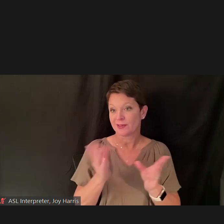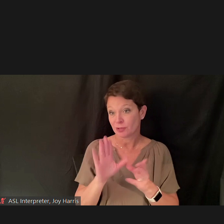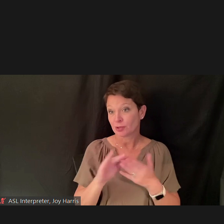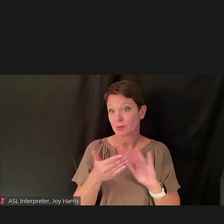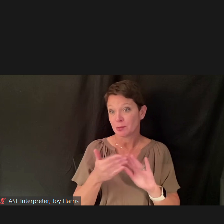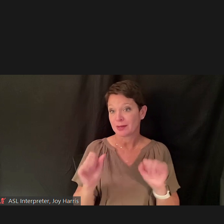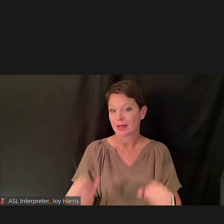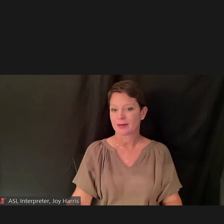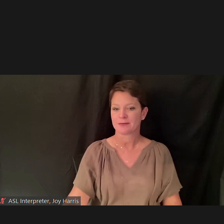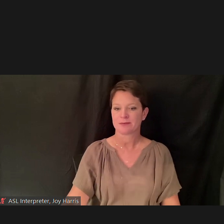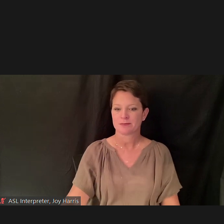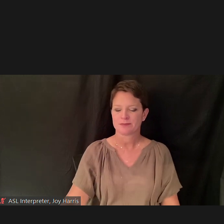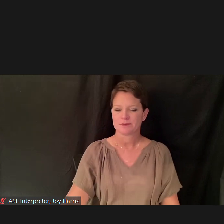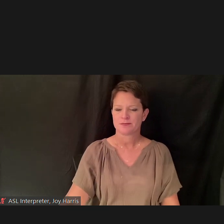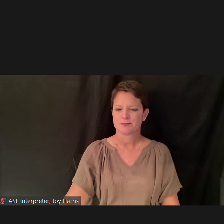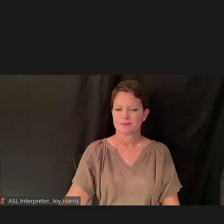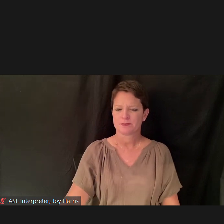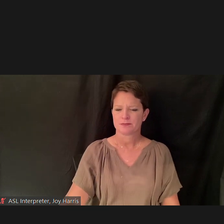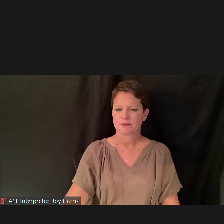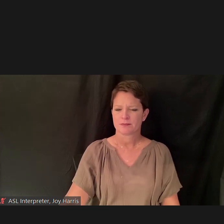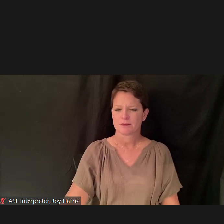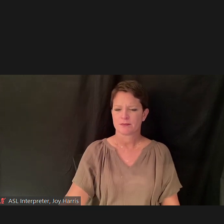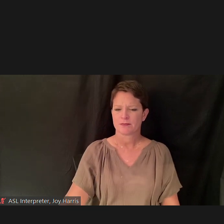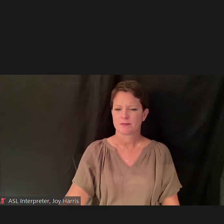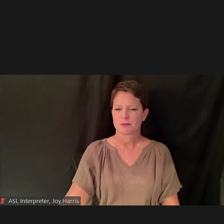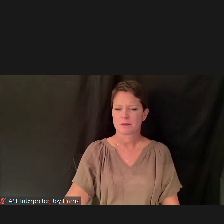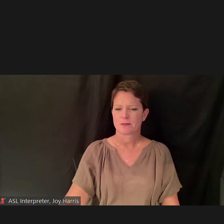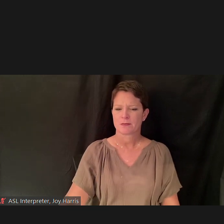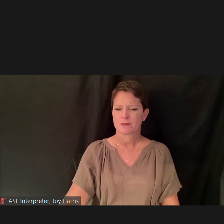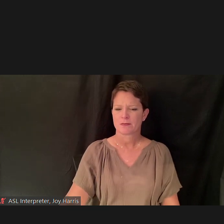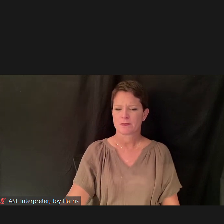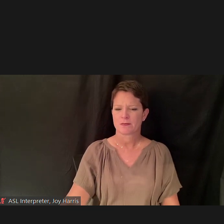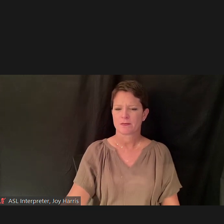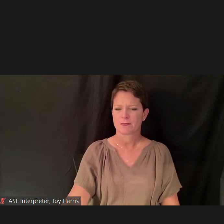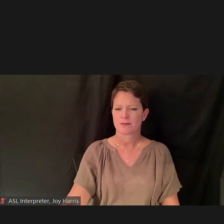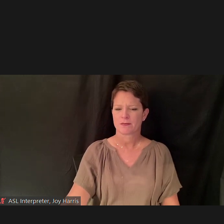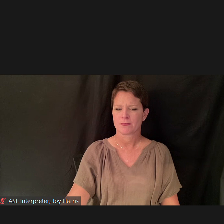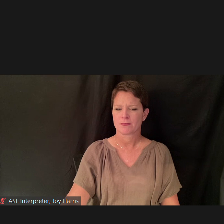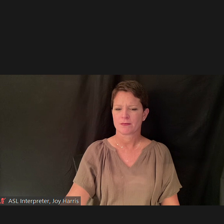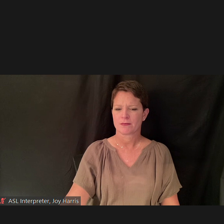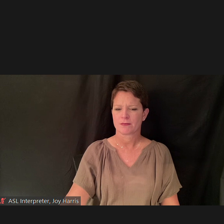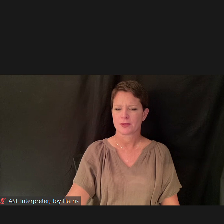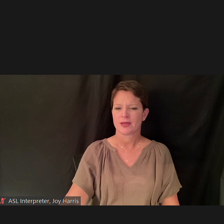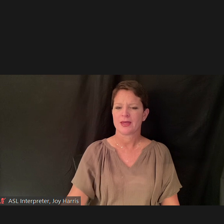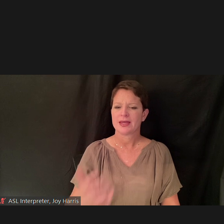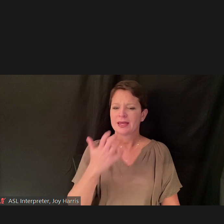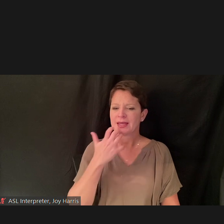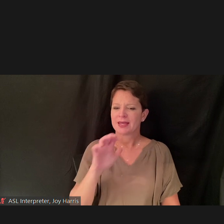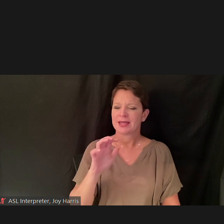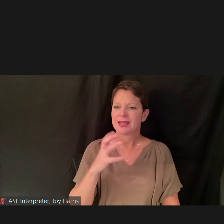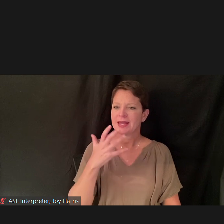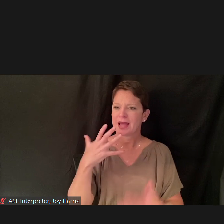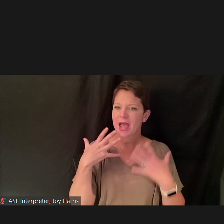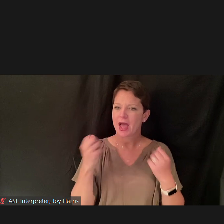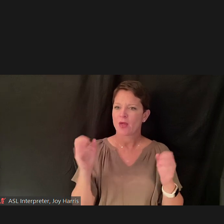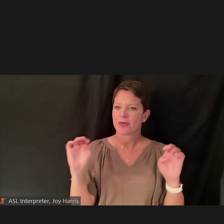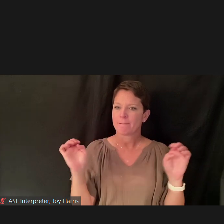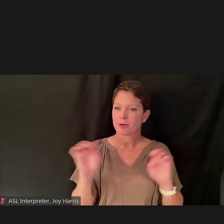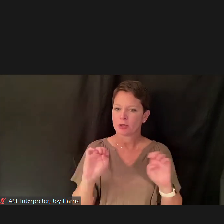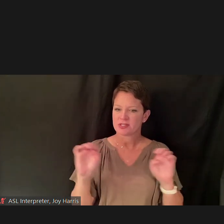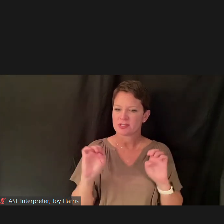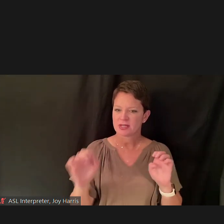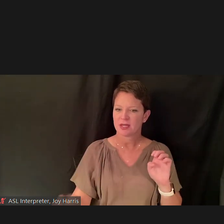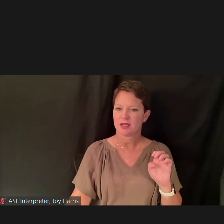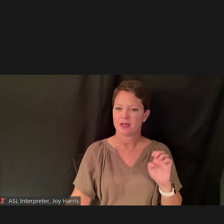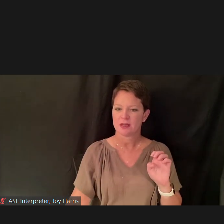estas tarjetas para que puedan pasarlas a los miembros de su comunidad. Lo